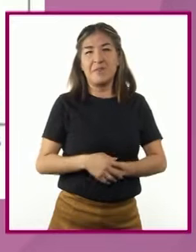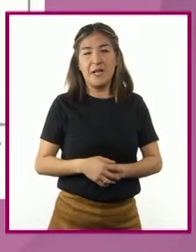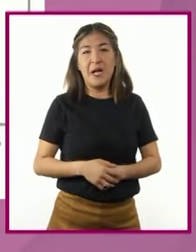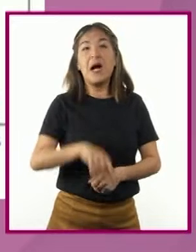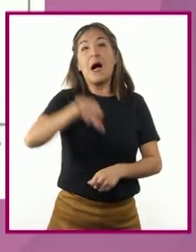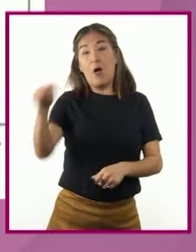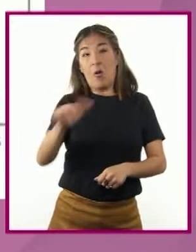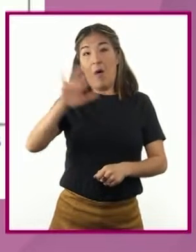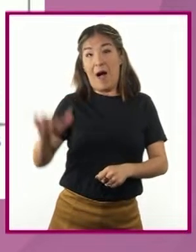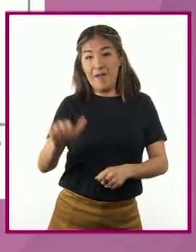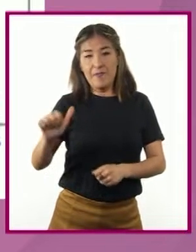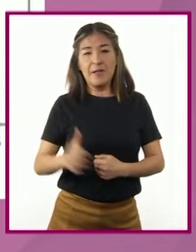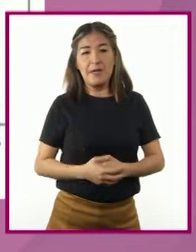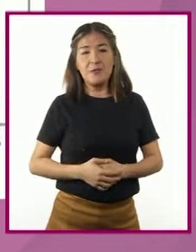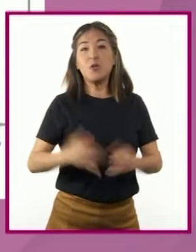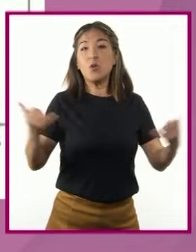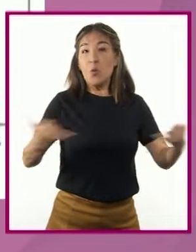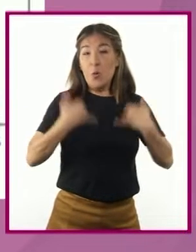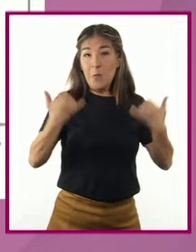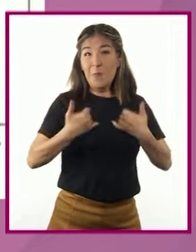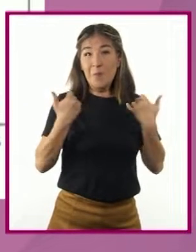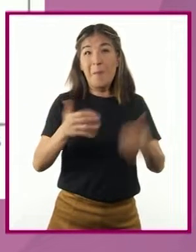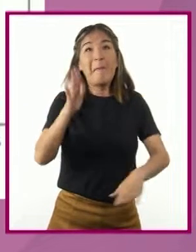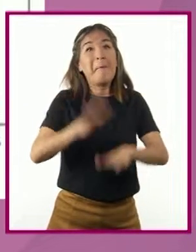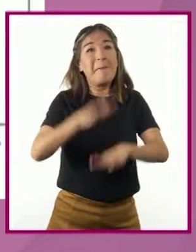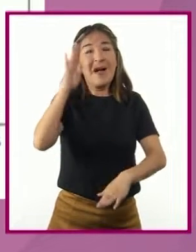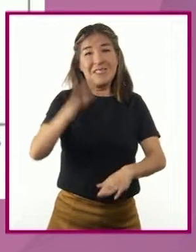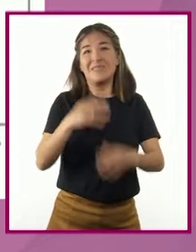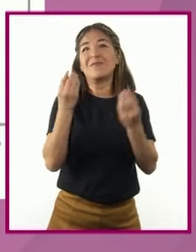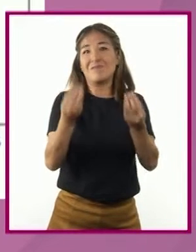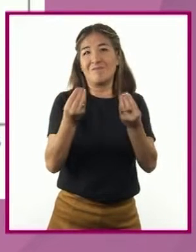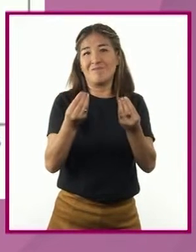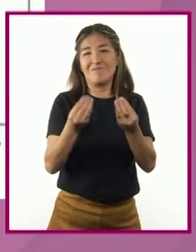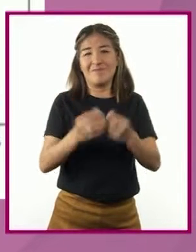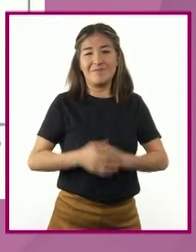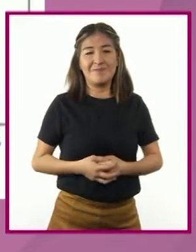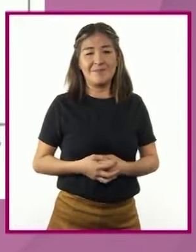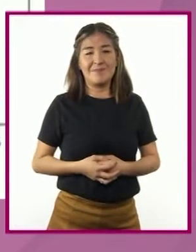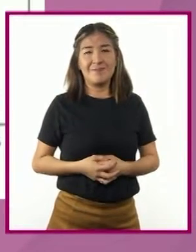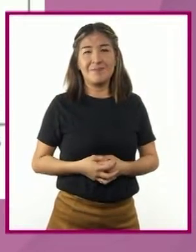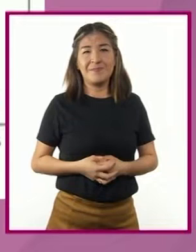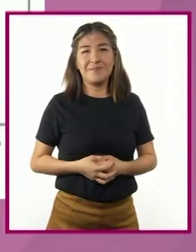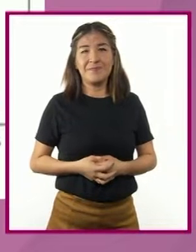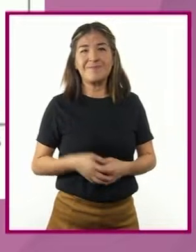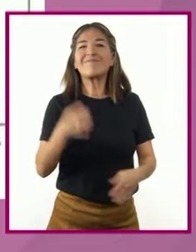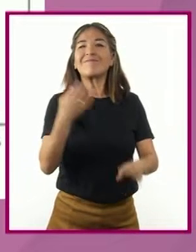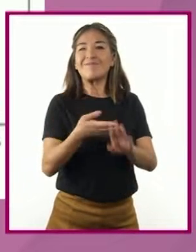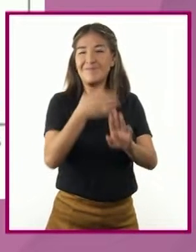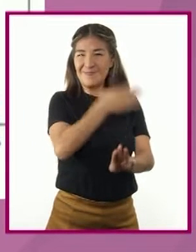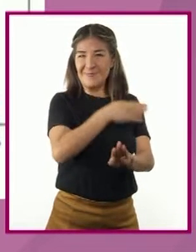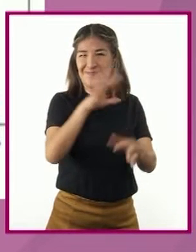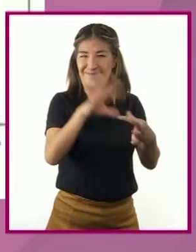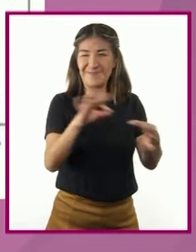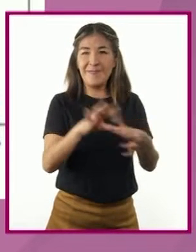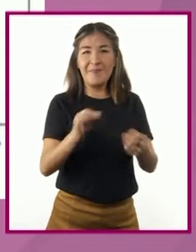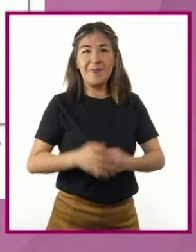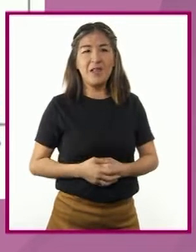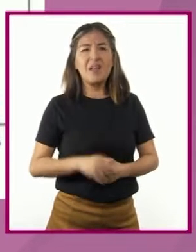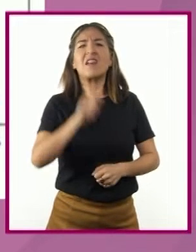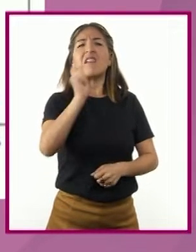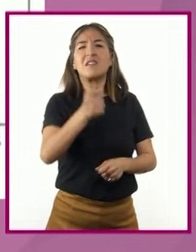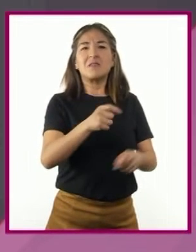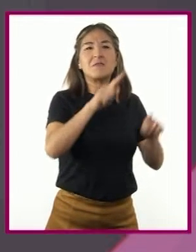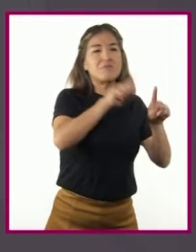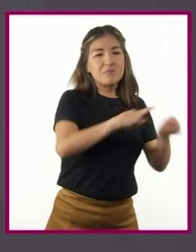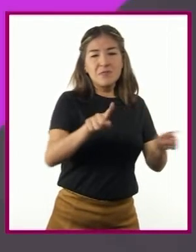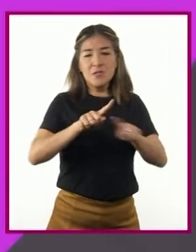en África los jóvenes son más numerosos. Lo anterior se debe a la diferencia